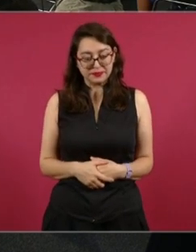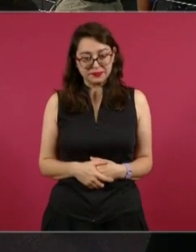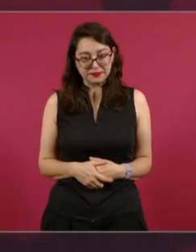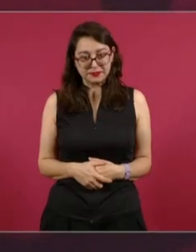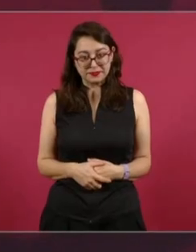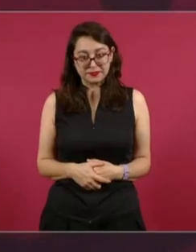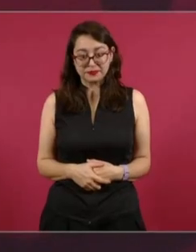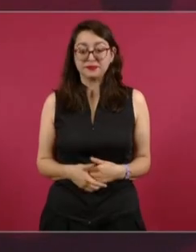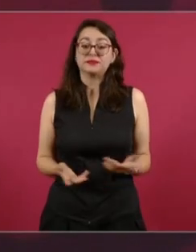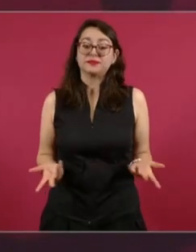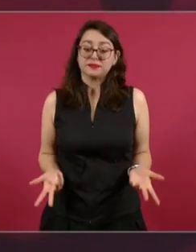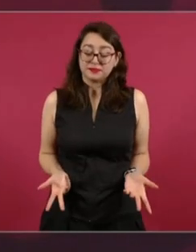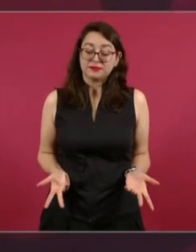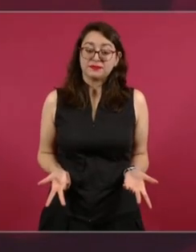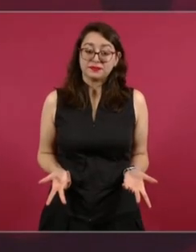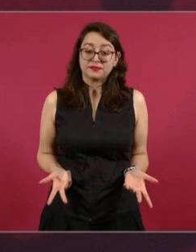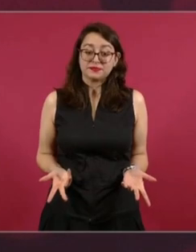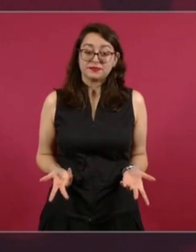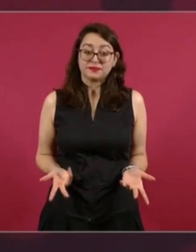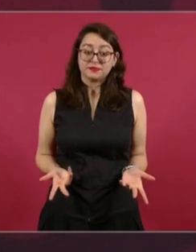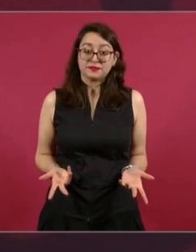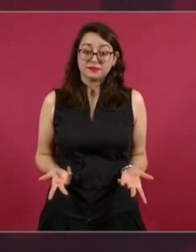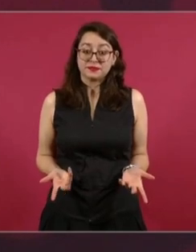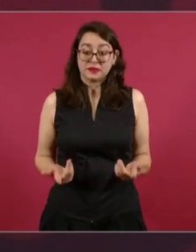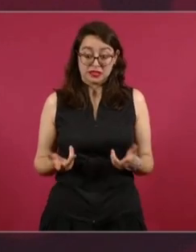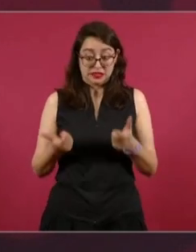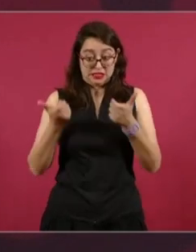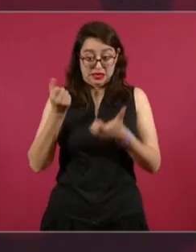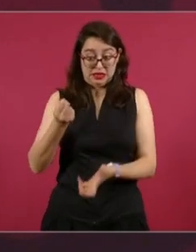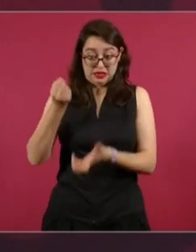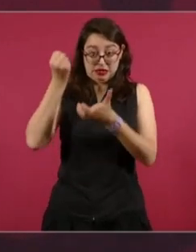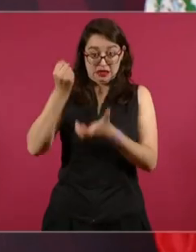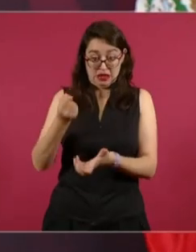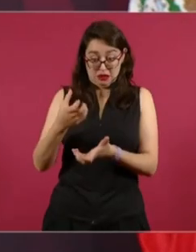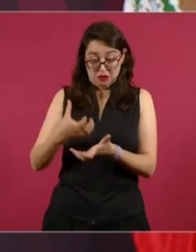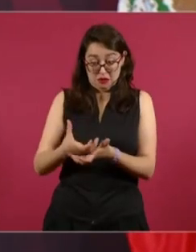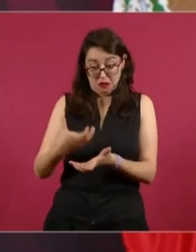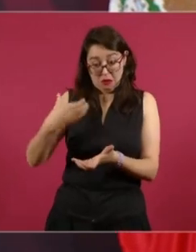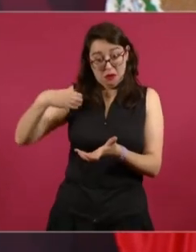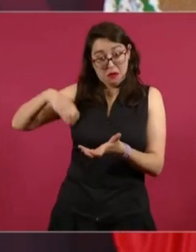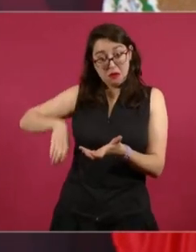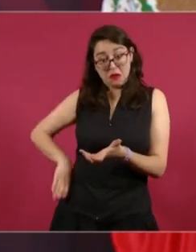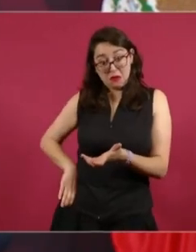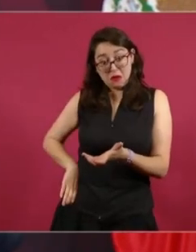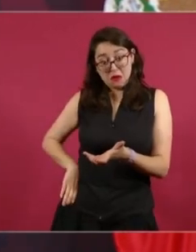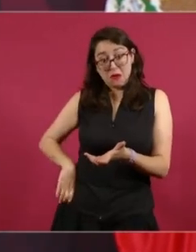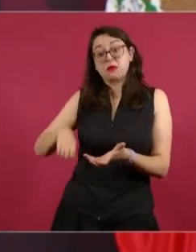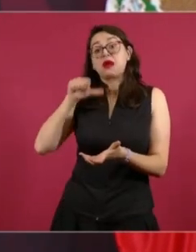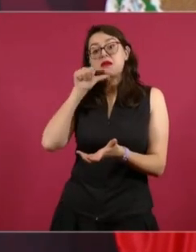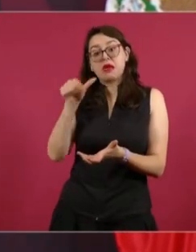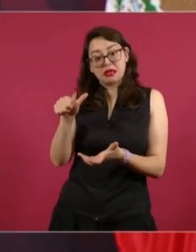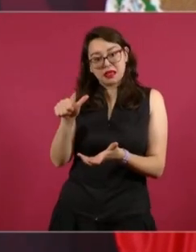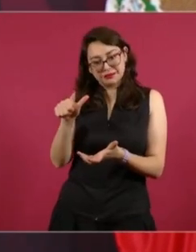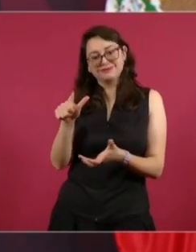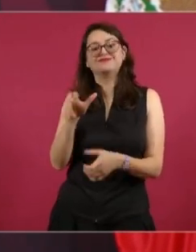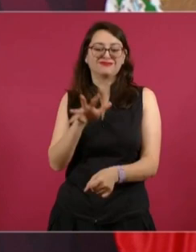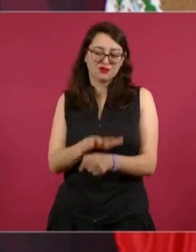Desde luego, si no se roban el dinero, si no hay corrupción, porque esa es la clave de